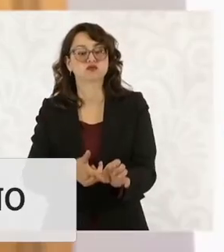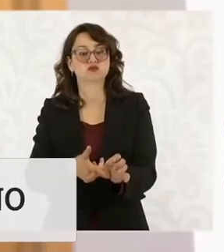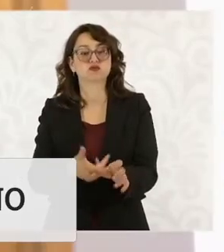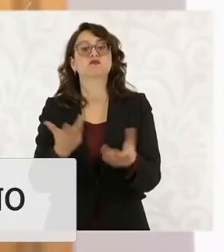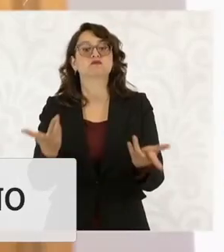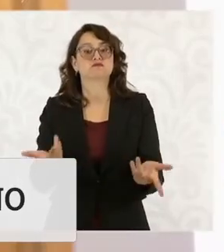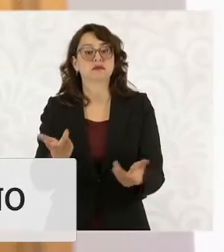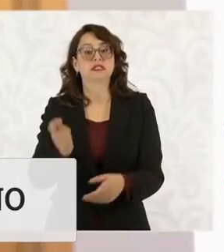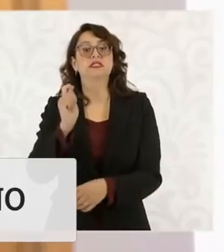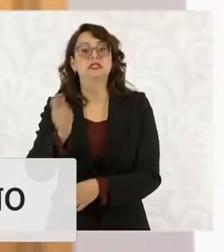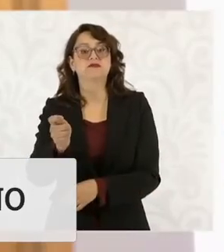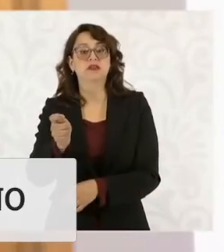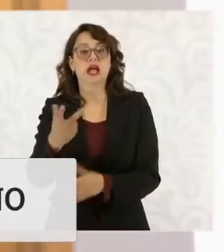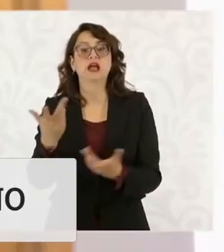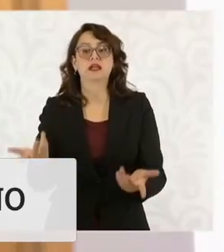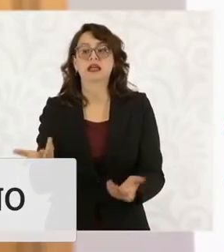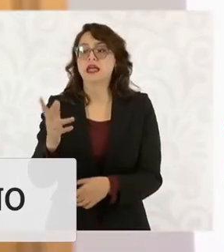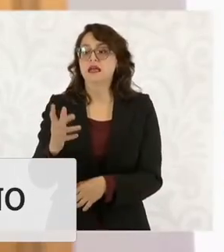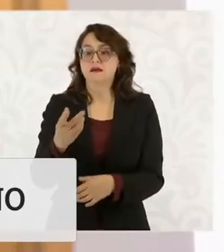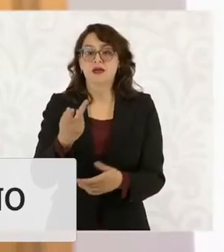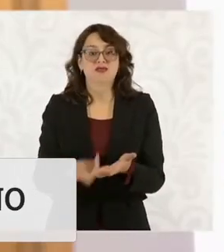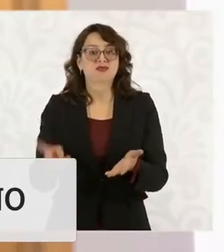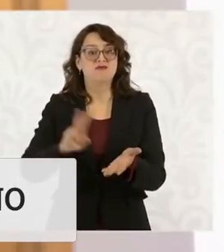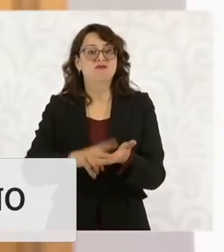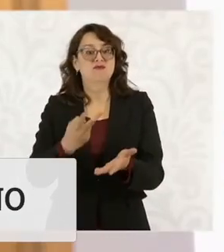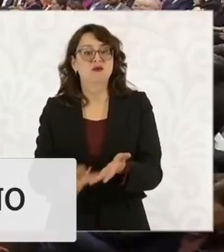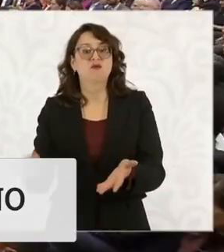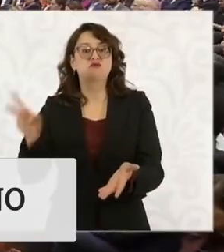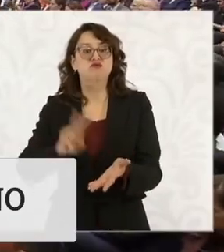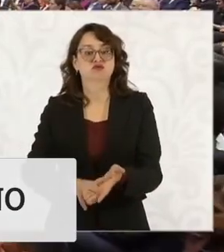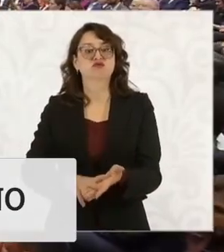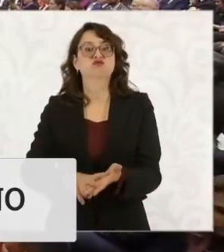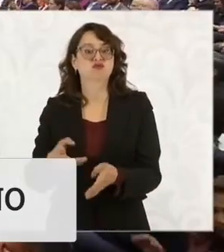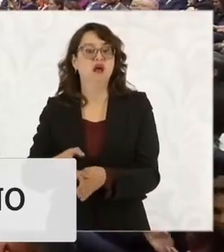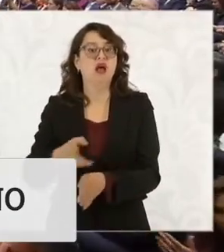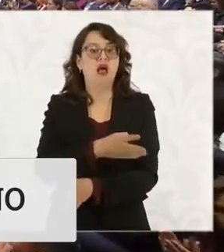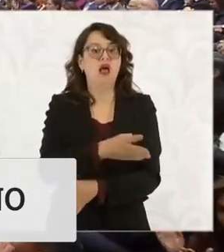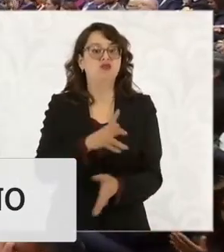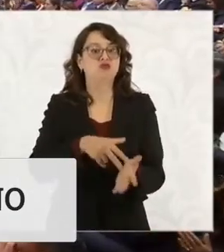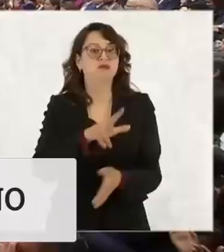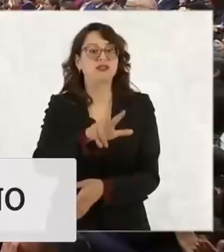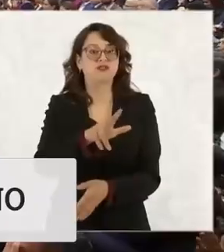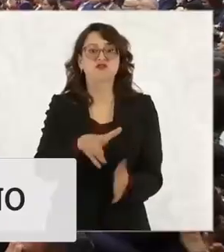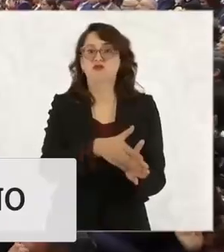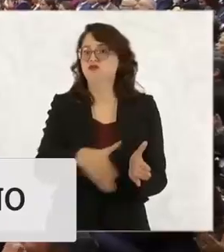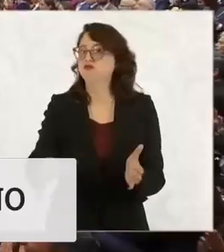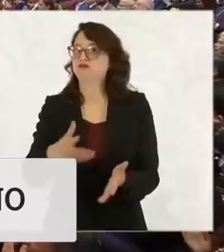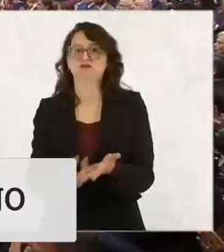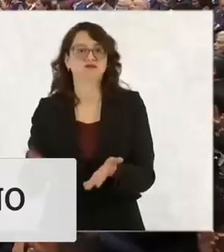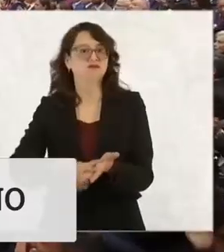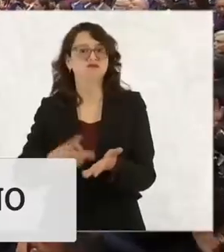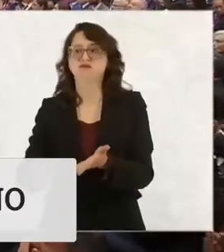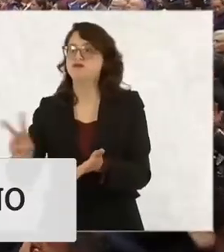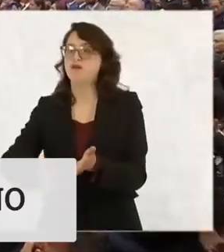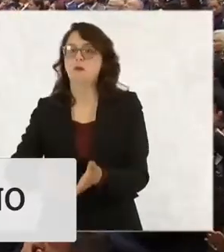nada menos y nada más que casi 3 veces más de lo que se producía en 2018.